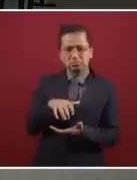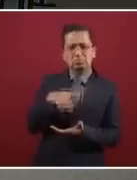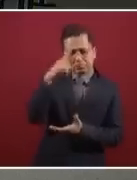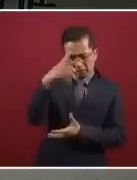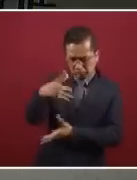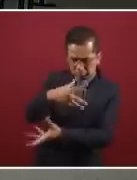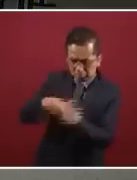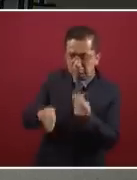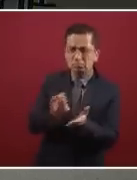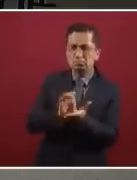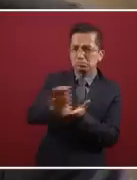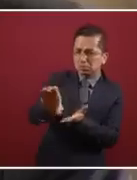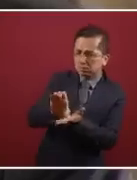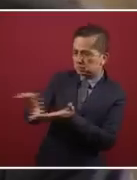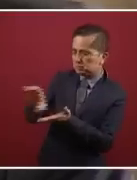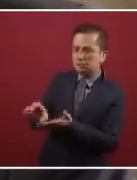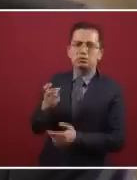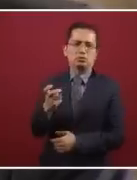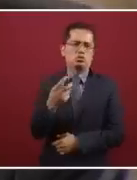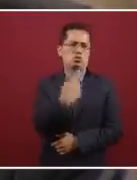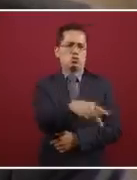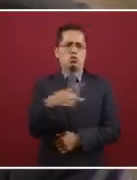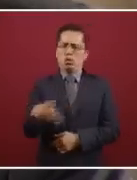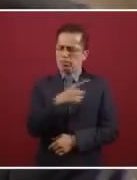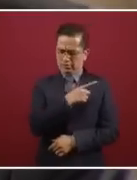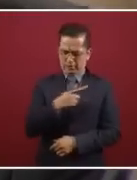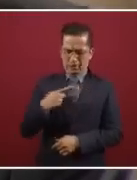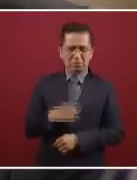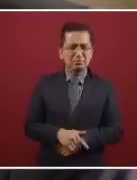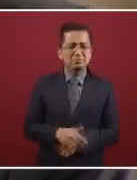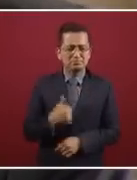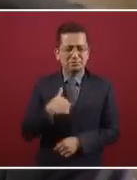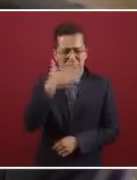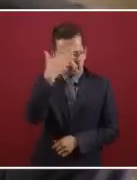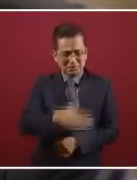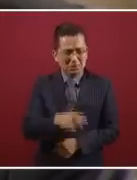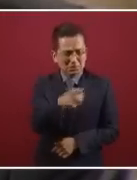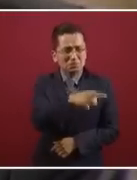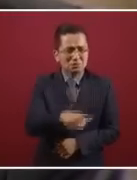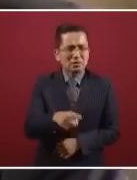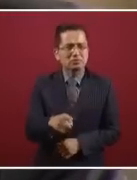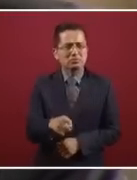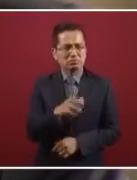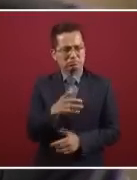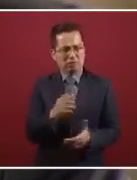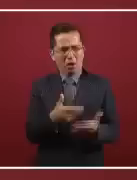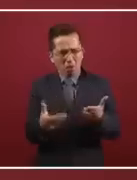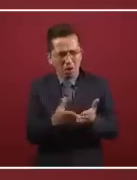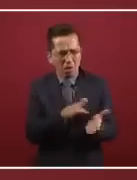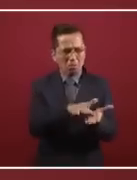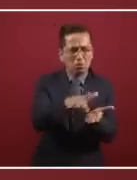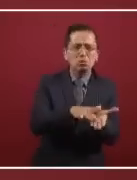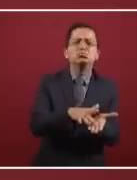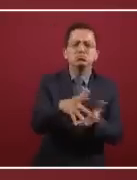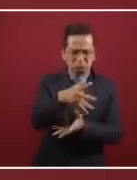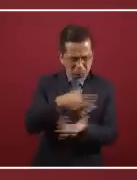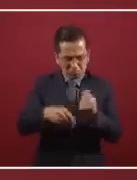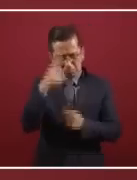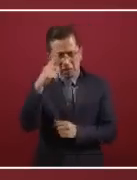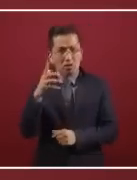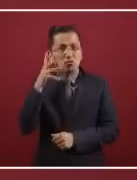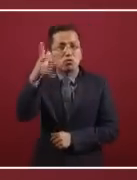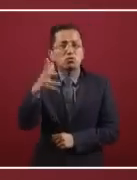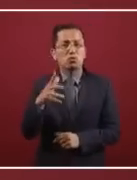reivindicar y los van a repetir y que en Tokio va a ser un éxito extraordinario como lo va a ser el de todos los deportistas